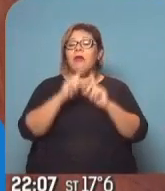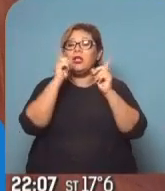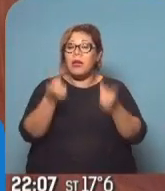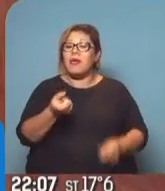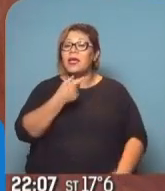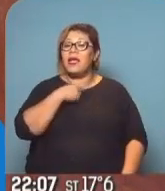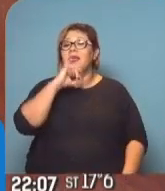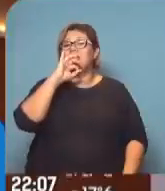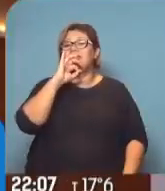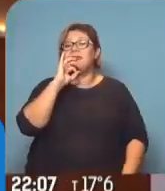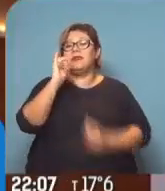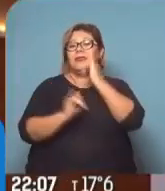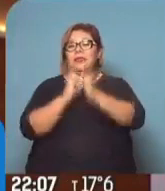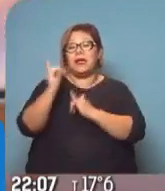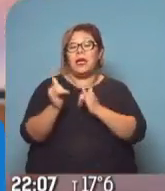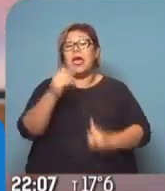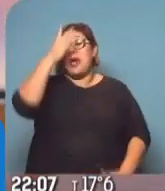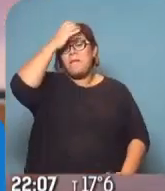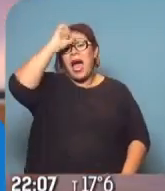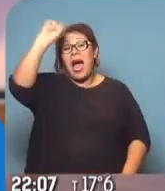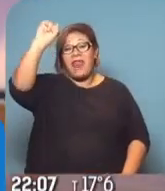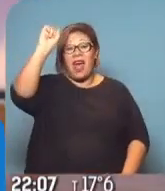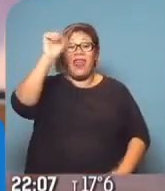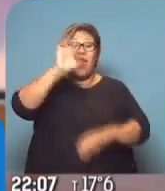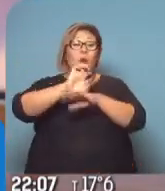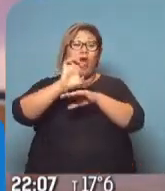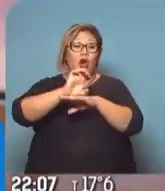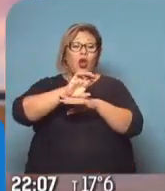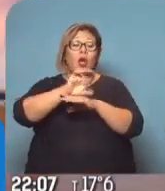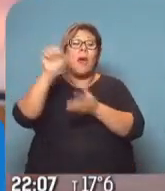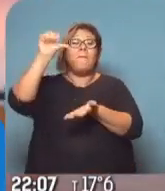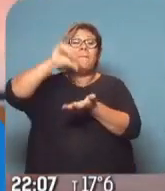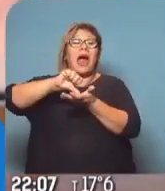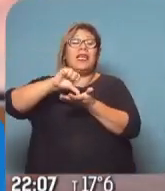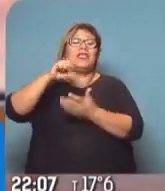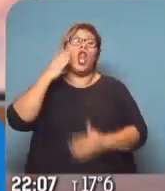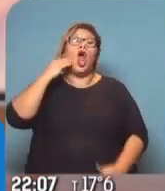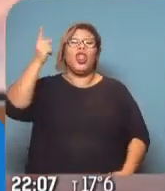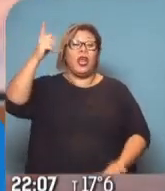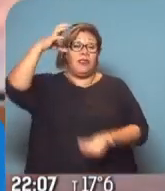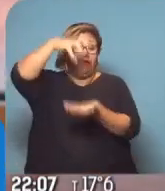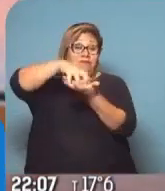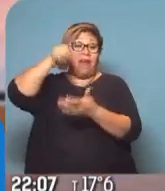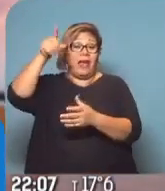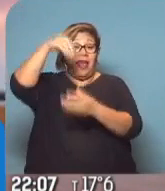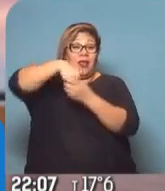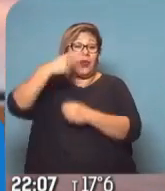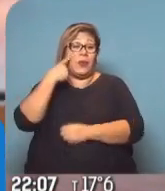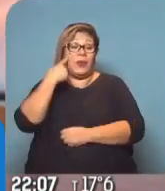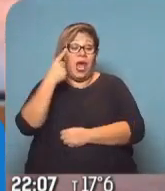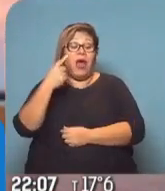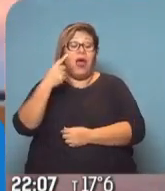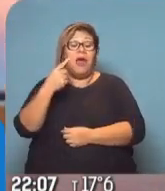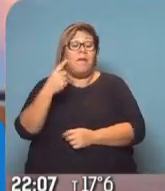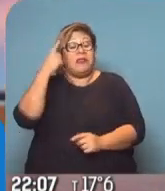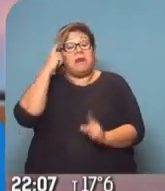de Ecuador en Londres y de ahí no iba a salir. Sí, pero empezaban a haber señales, empezaban a dar la casualidad que justo escribo una